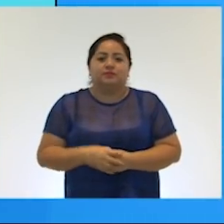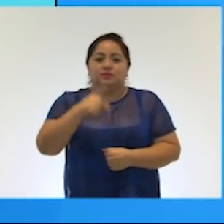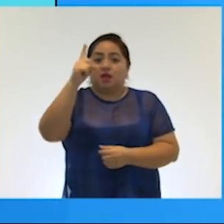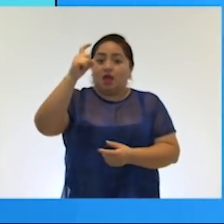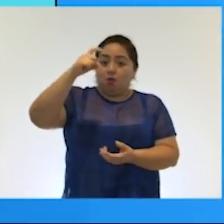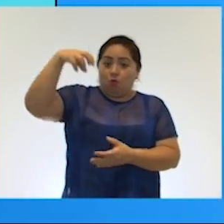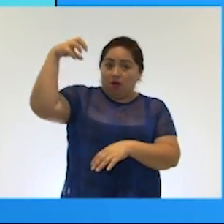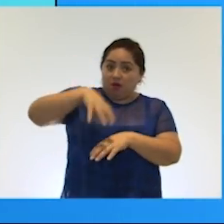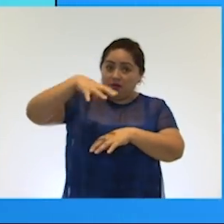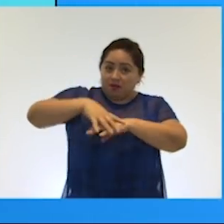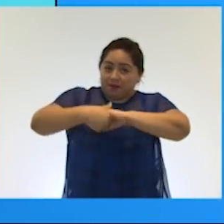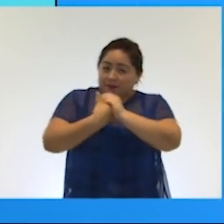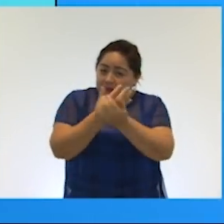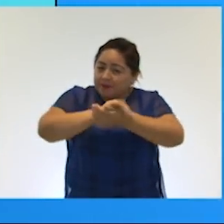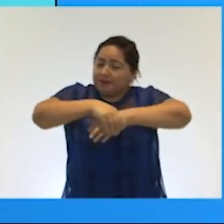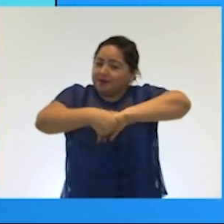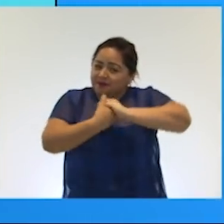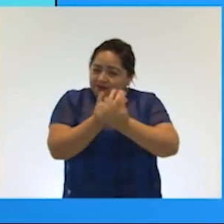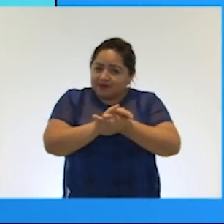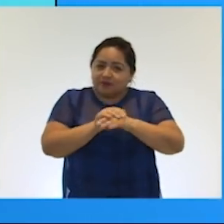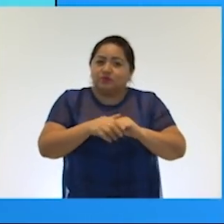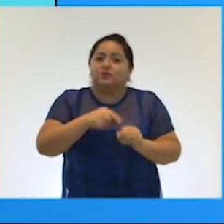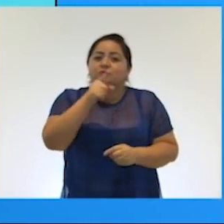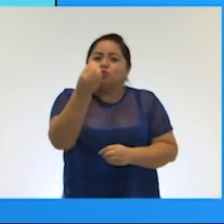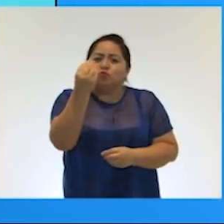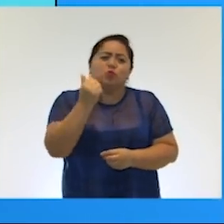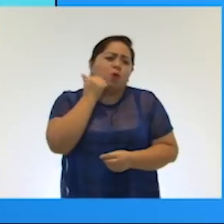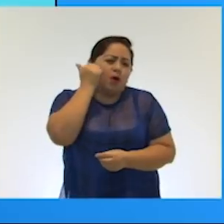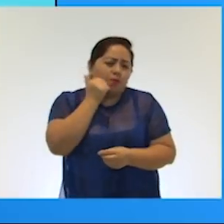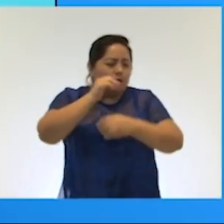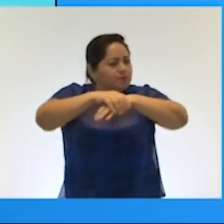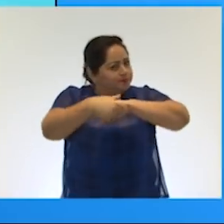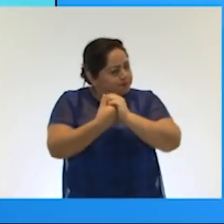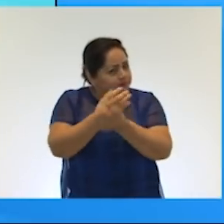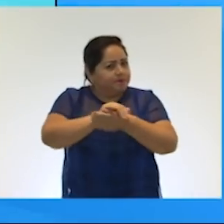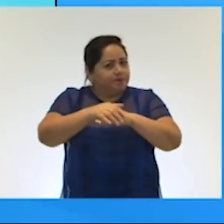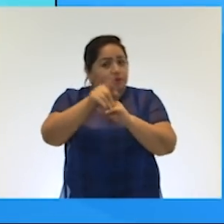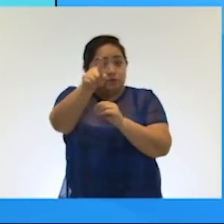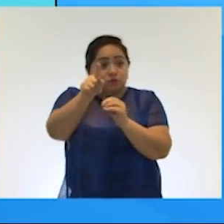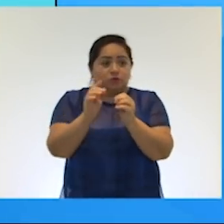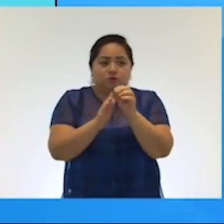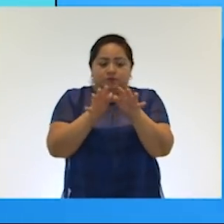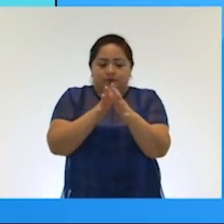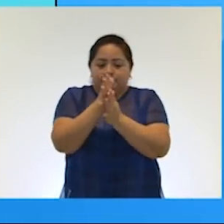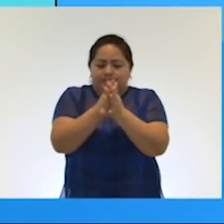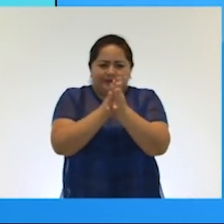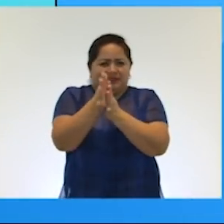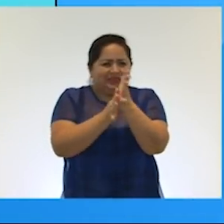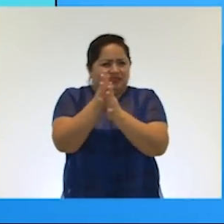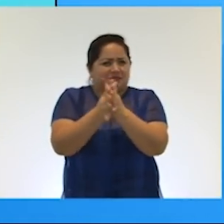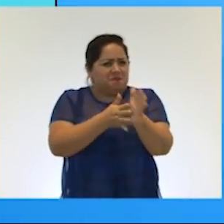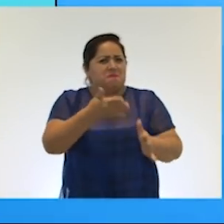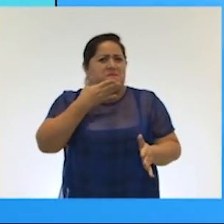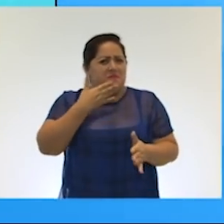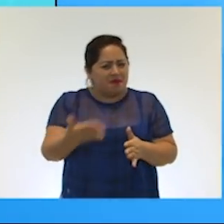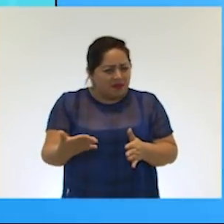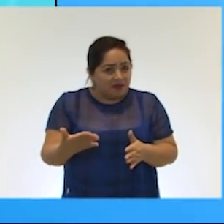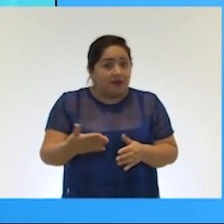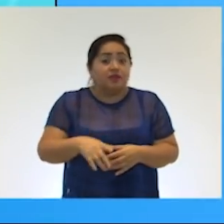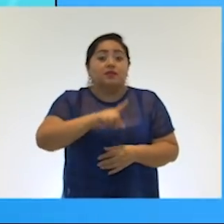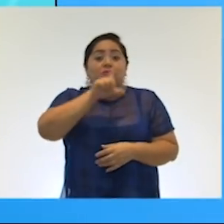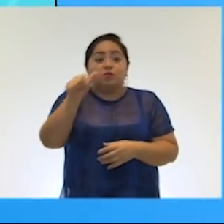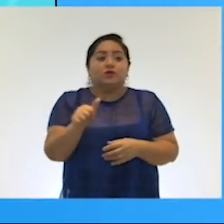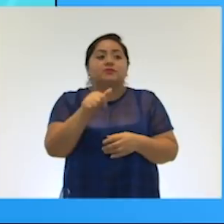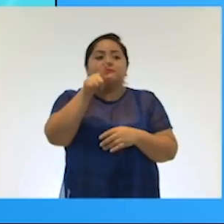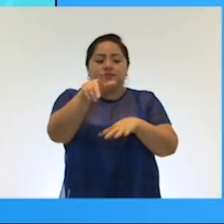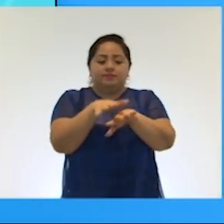tus manos. Usa suficiente jabón. Frota tus palmas una con la otra. Ahora, frota